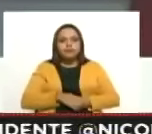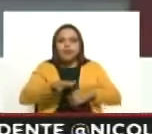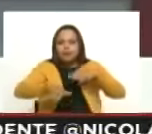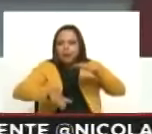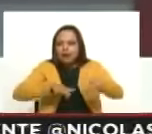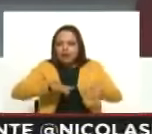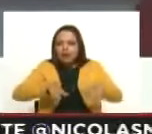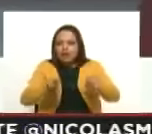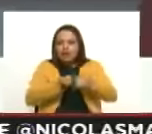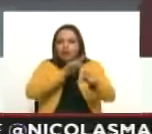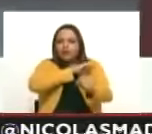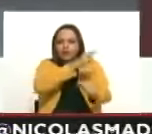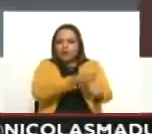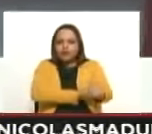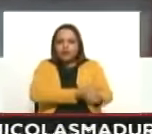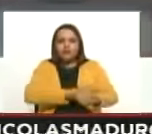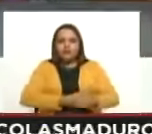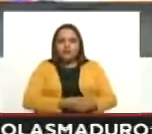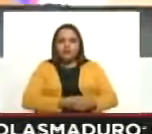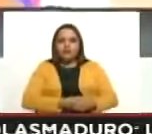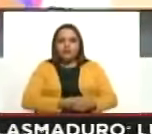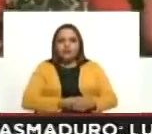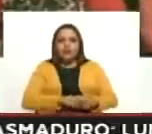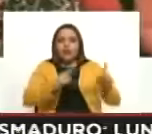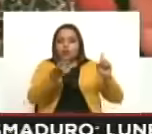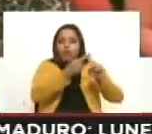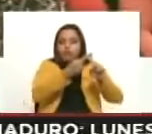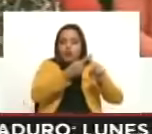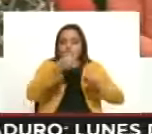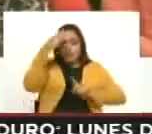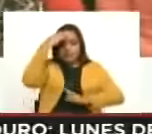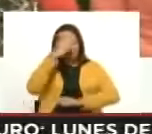de esa fuerza. La milicia,